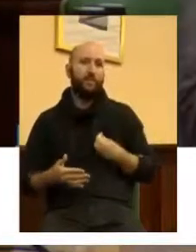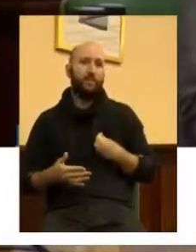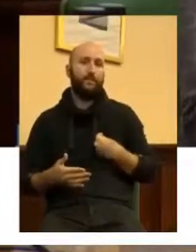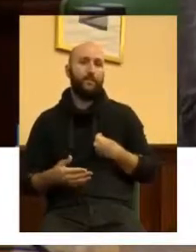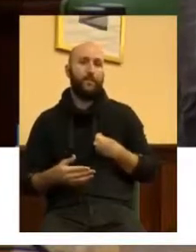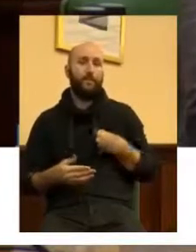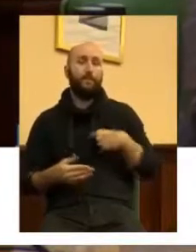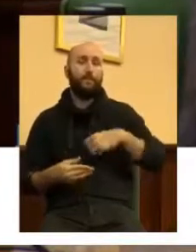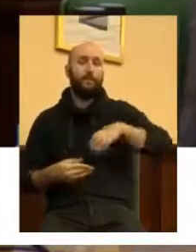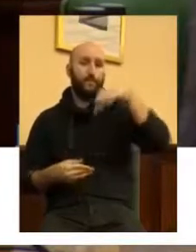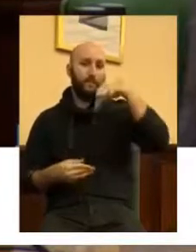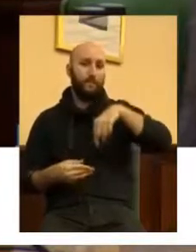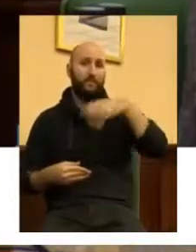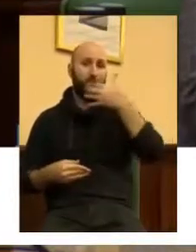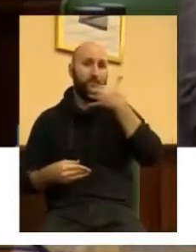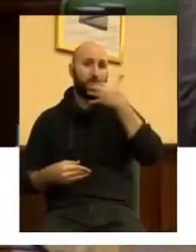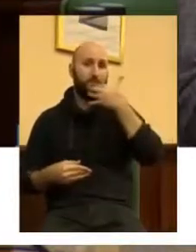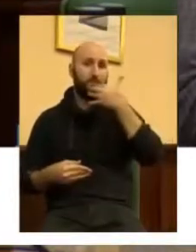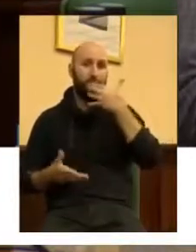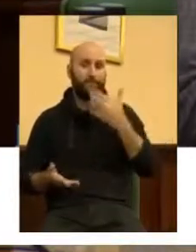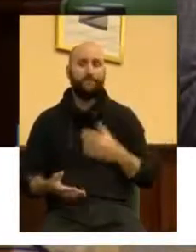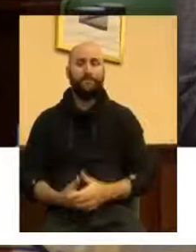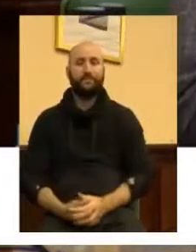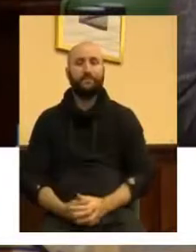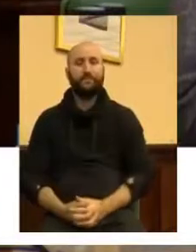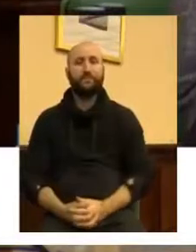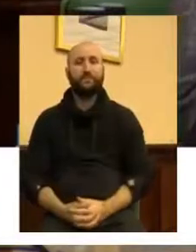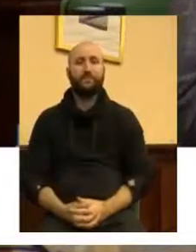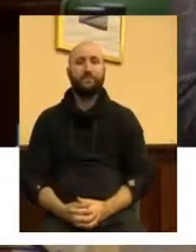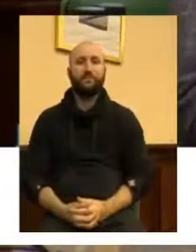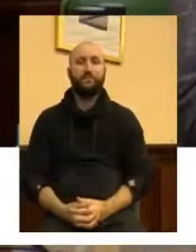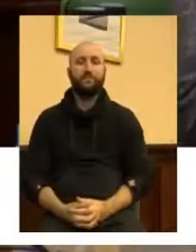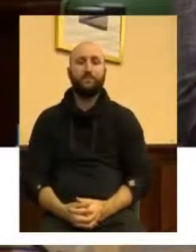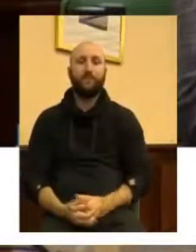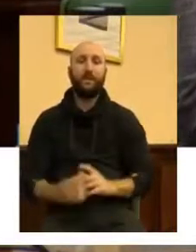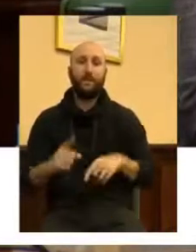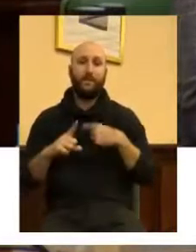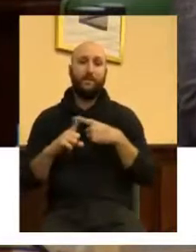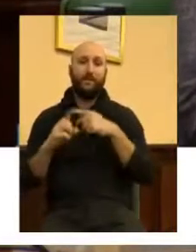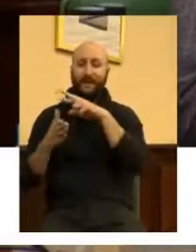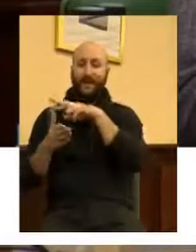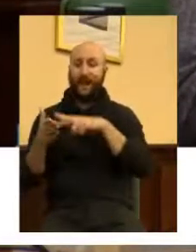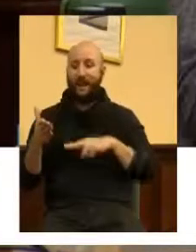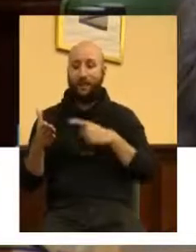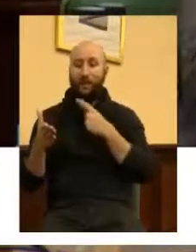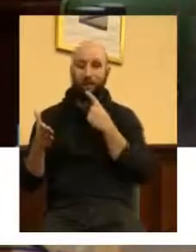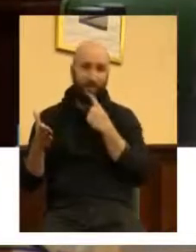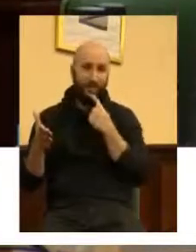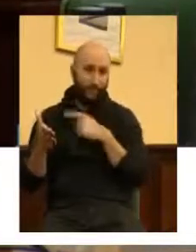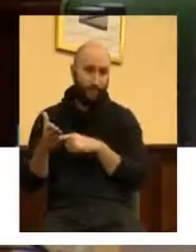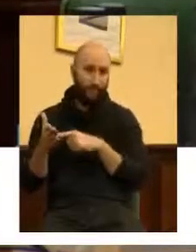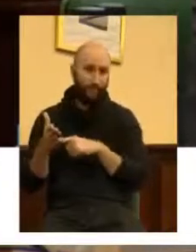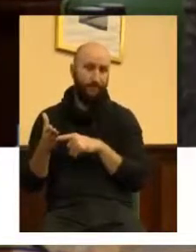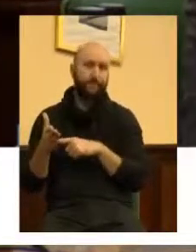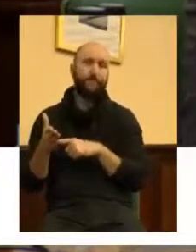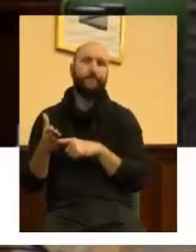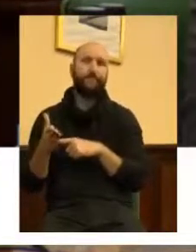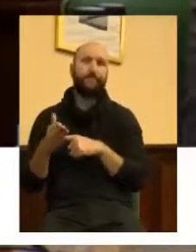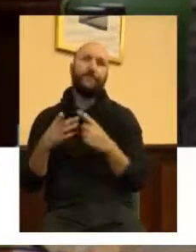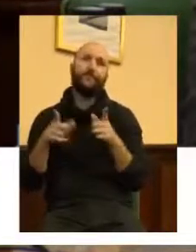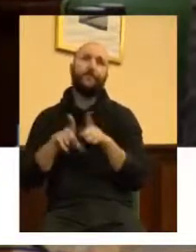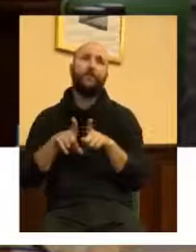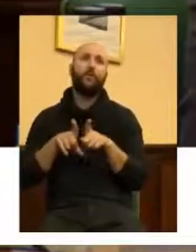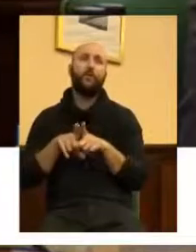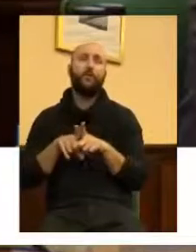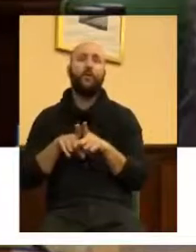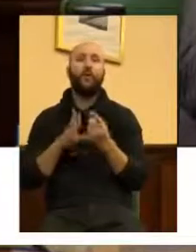aquí. Pero es que además, miren, yo les voy a leer, claro, dicen, esto es como